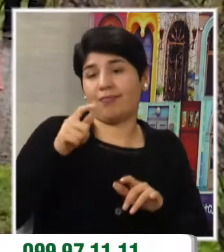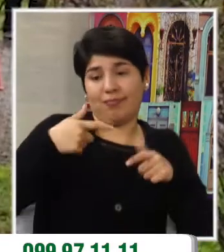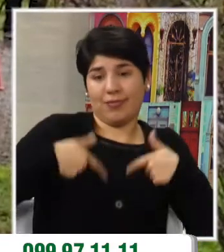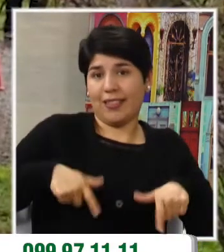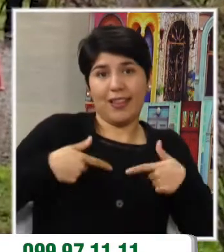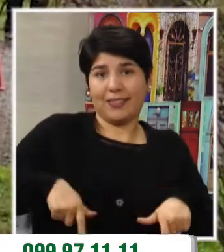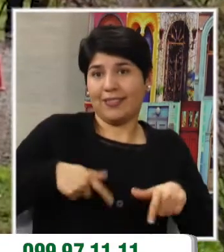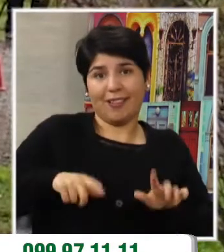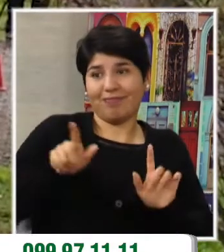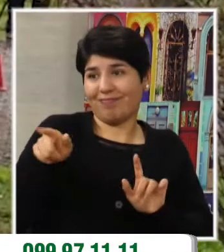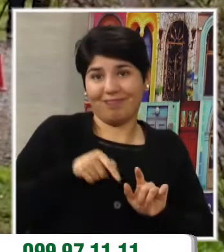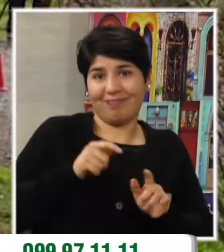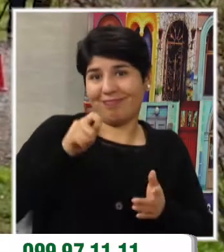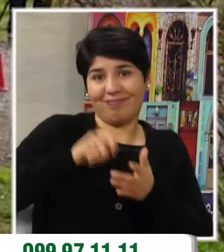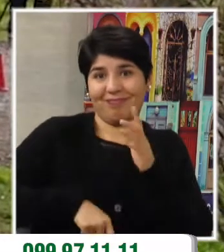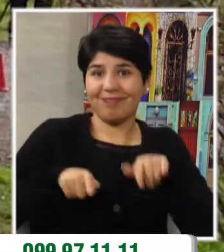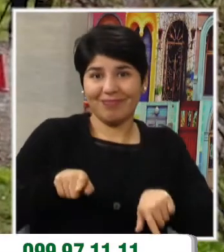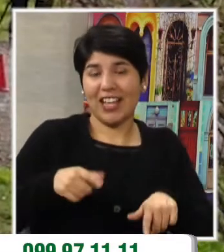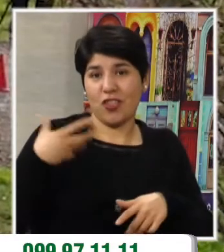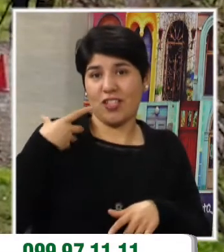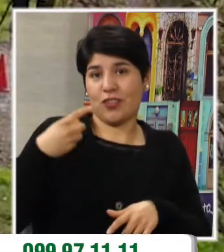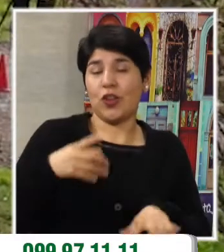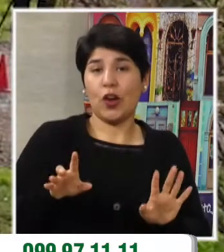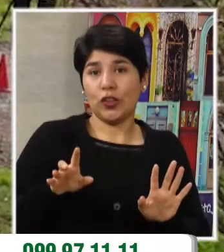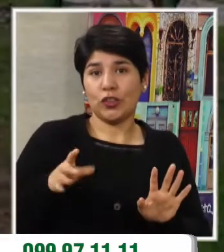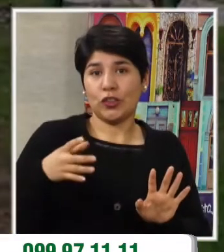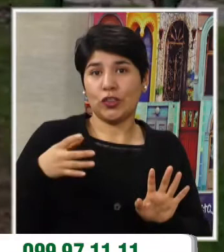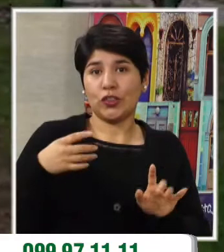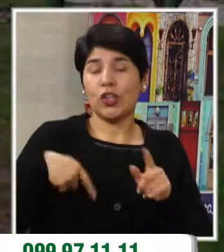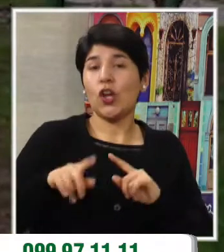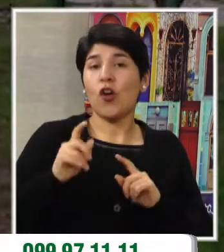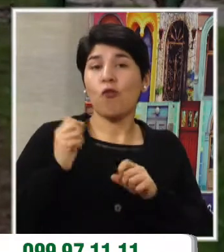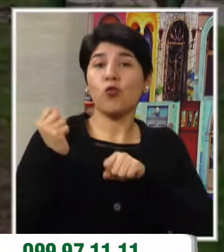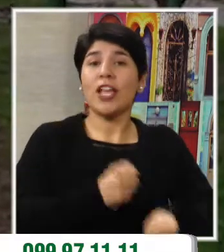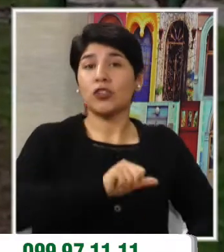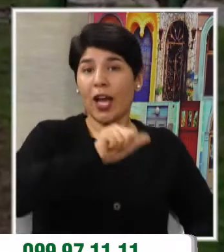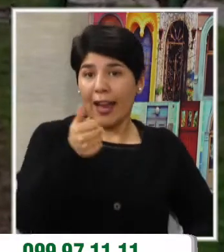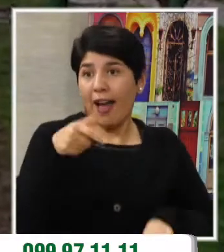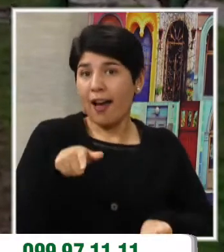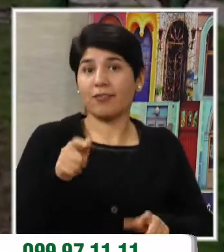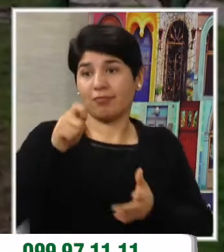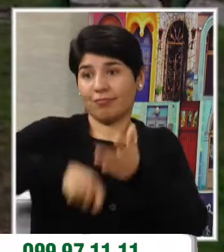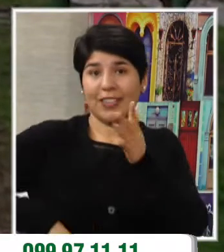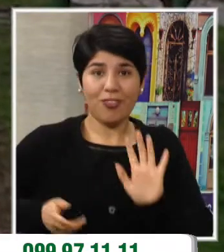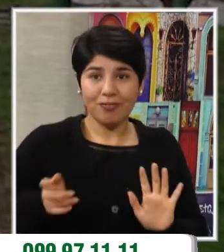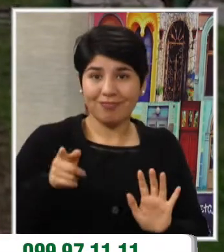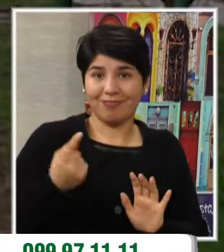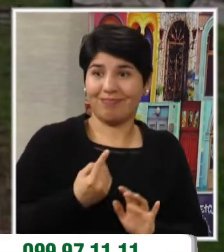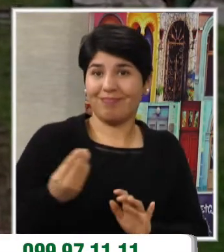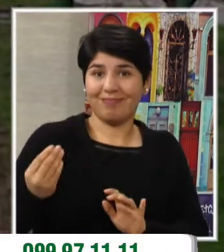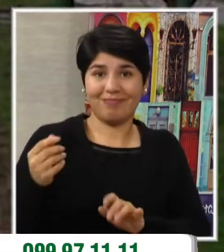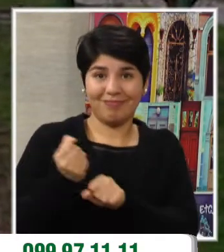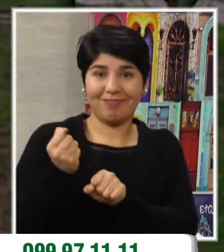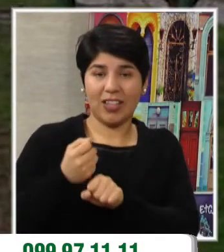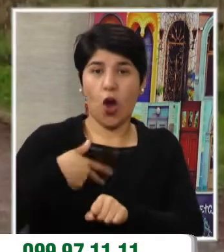está contratada a través de la dirección de la fundación a ganar por ejemplo este y